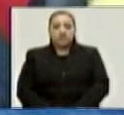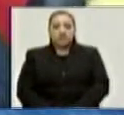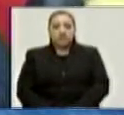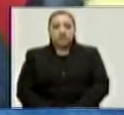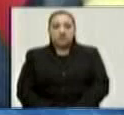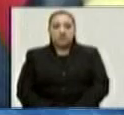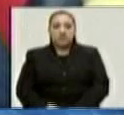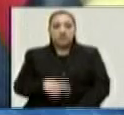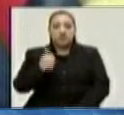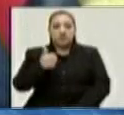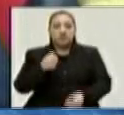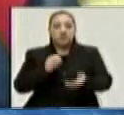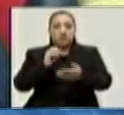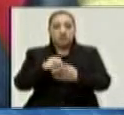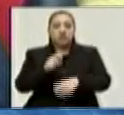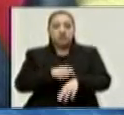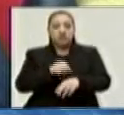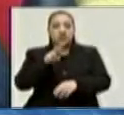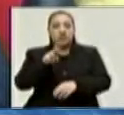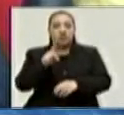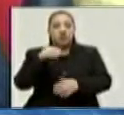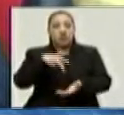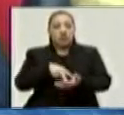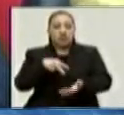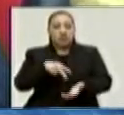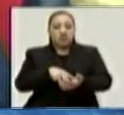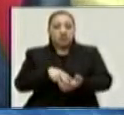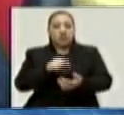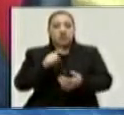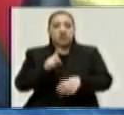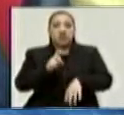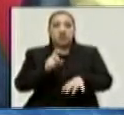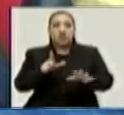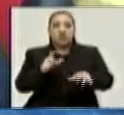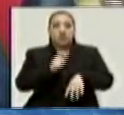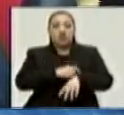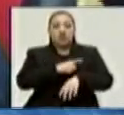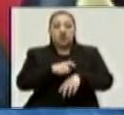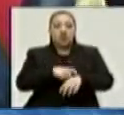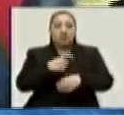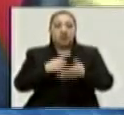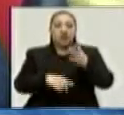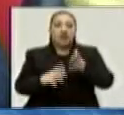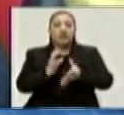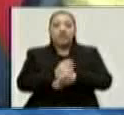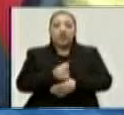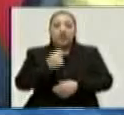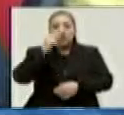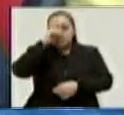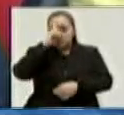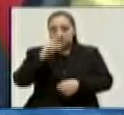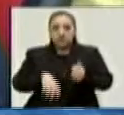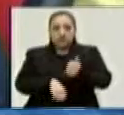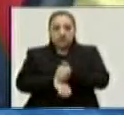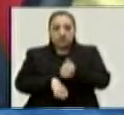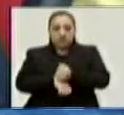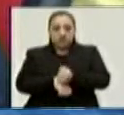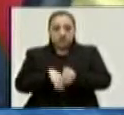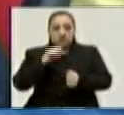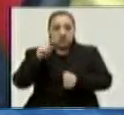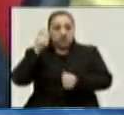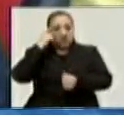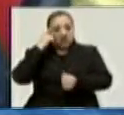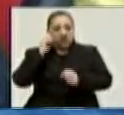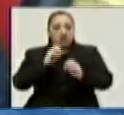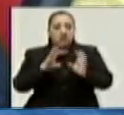Esta misma impone un plazo que vence el 21 de noviembre a las 17 horas para que la Federación Peruana de Fútbol, y eso hay que